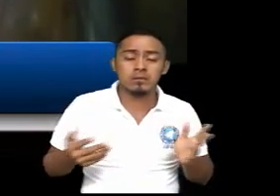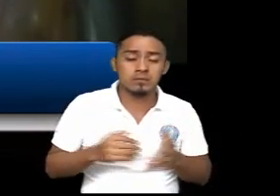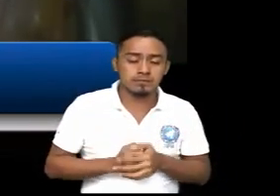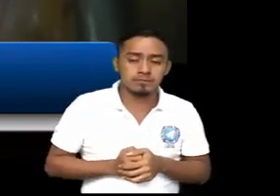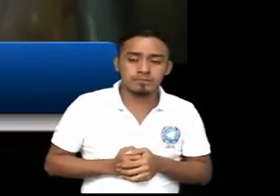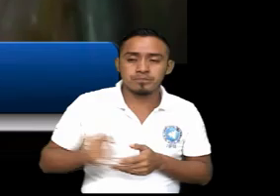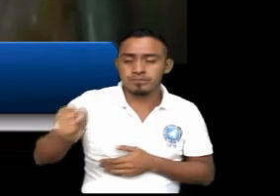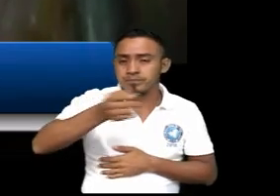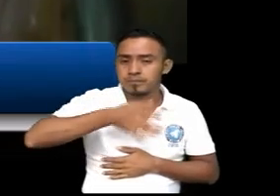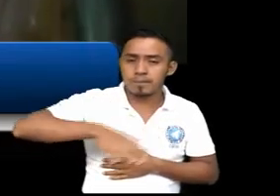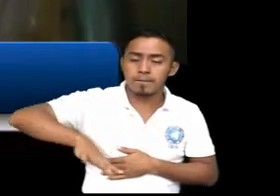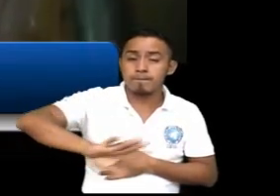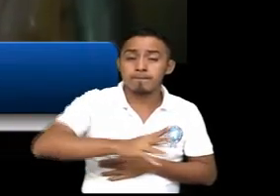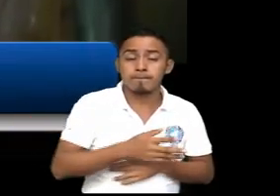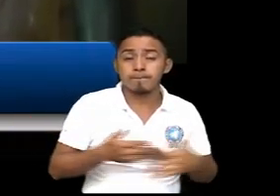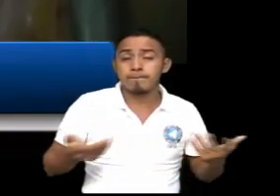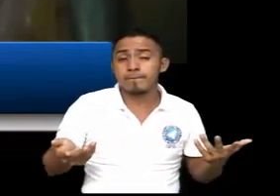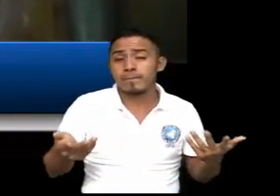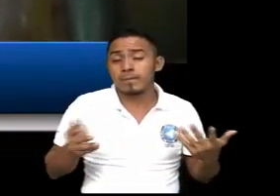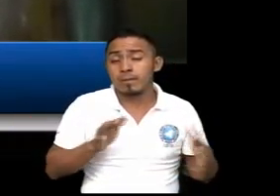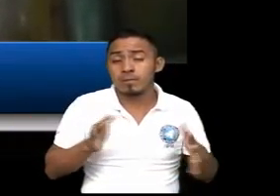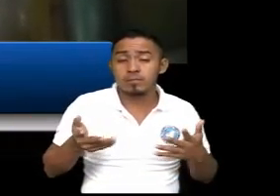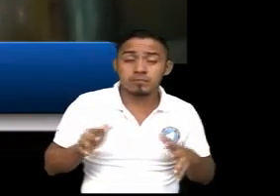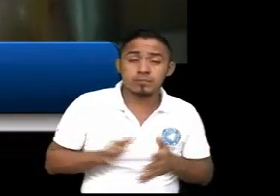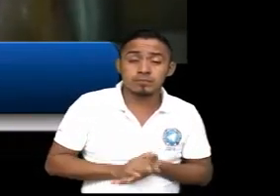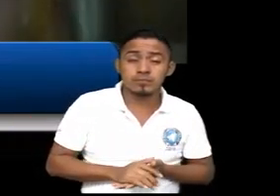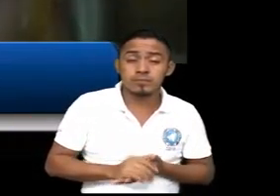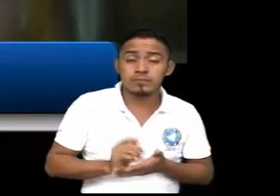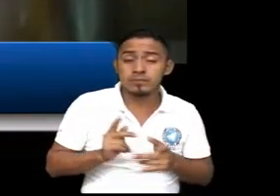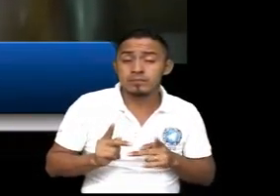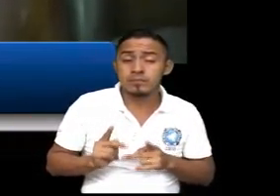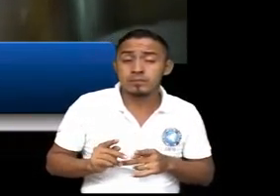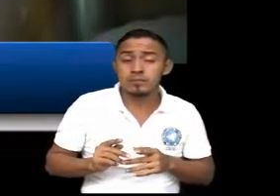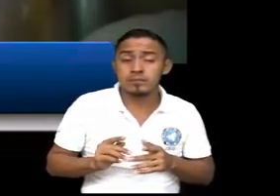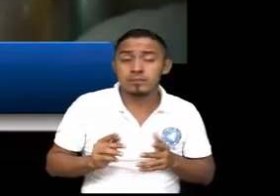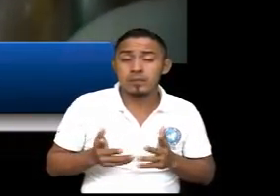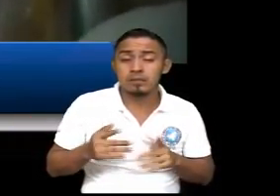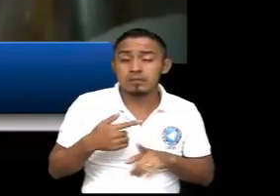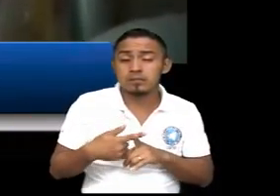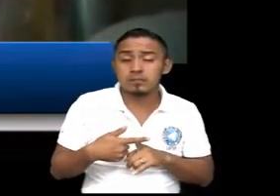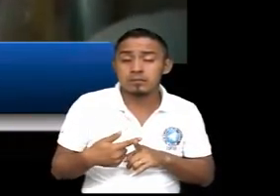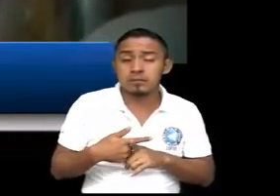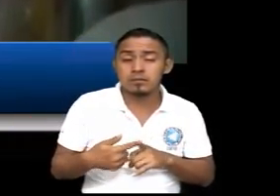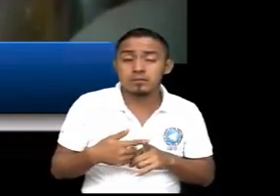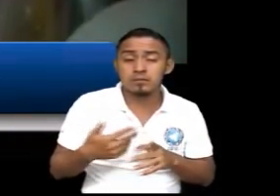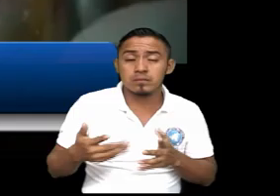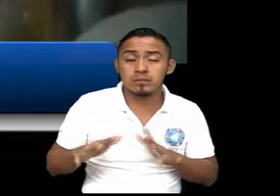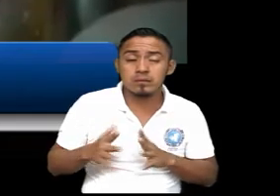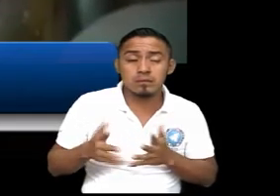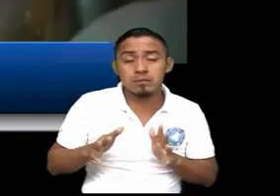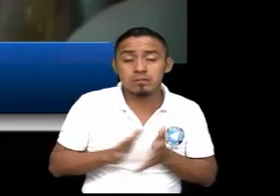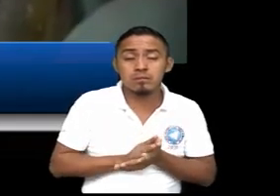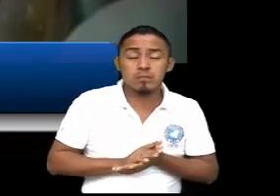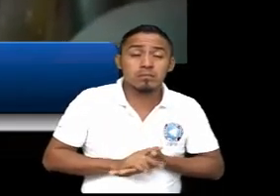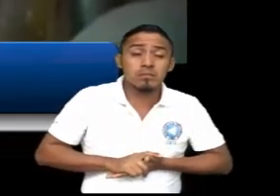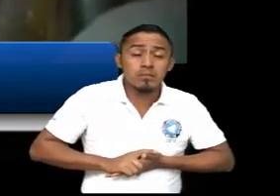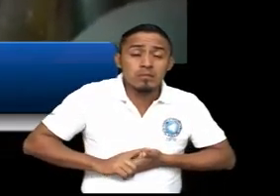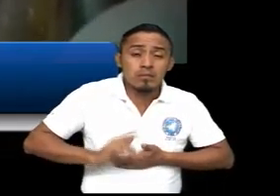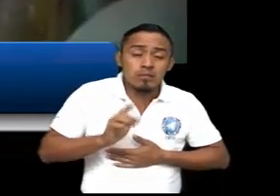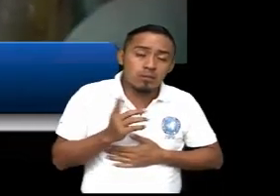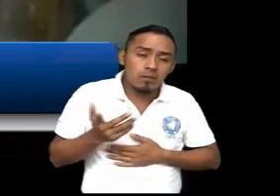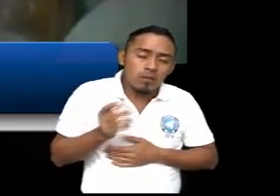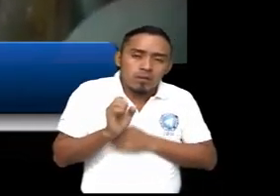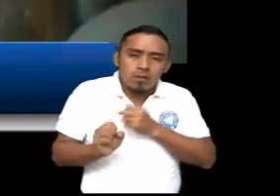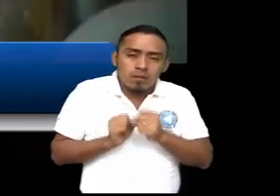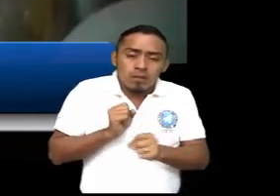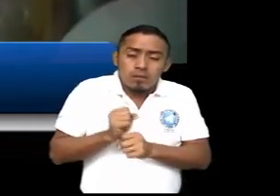sociedad donde nuestros ancianos, su vida media, alcanzaban, llegaban a la edad de